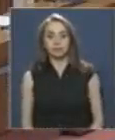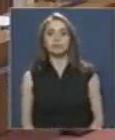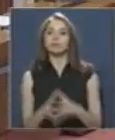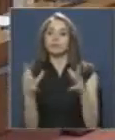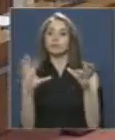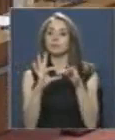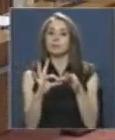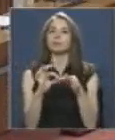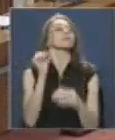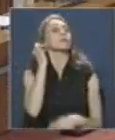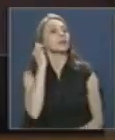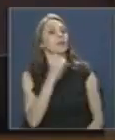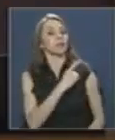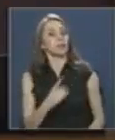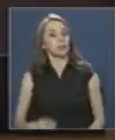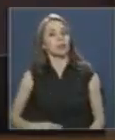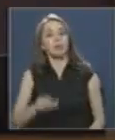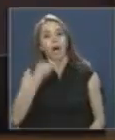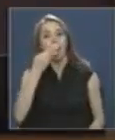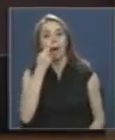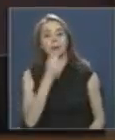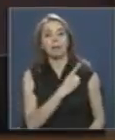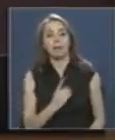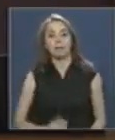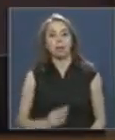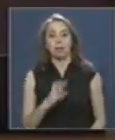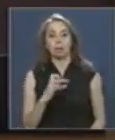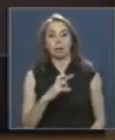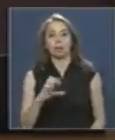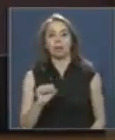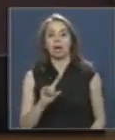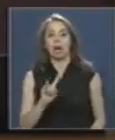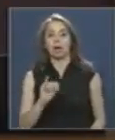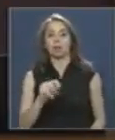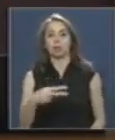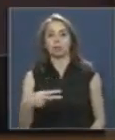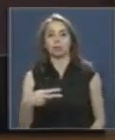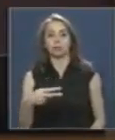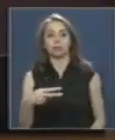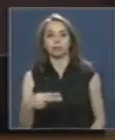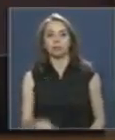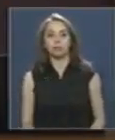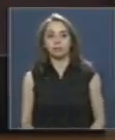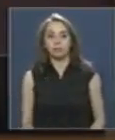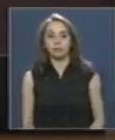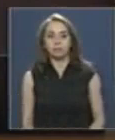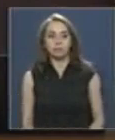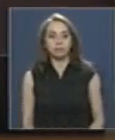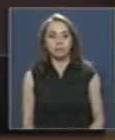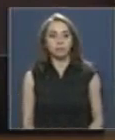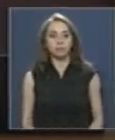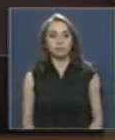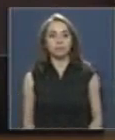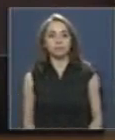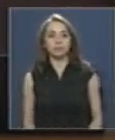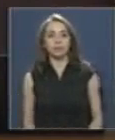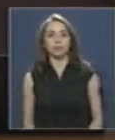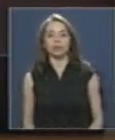Muchas gracias, diputada. Tiene la palabra el diputado Pepe Aut. Diputado Aut.